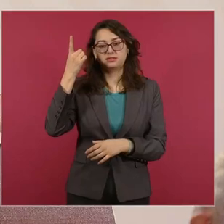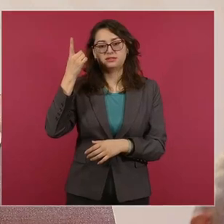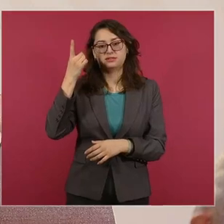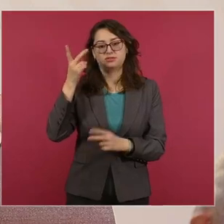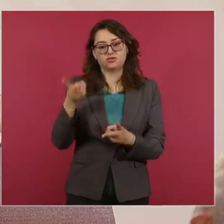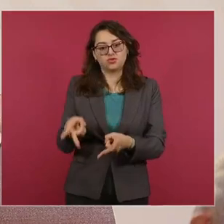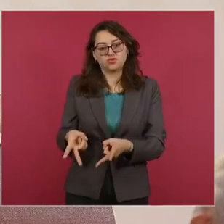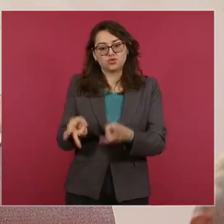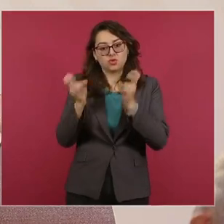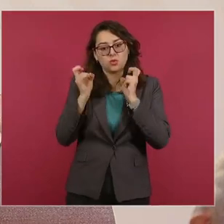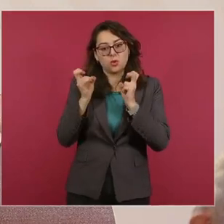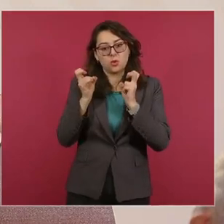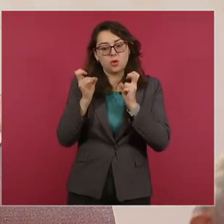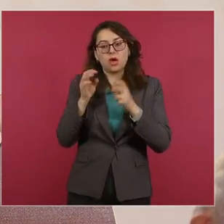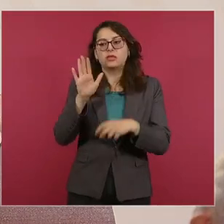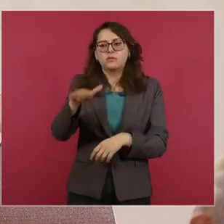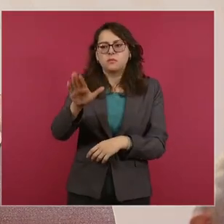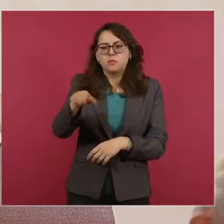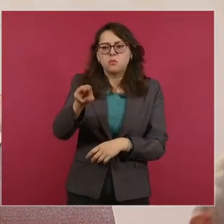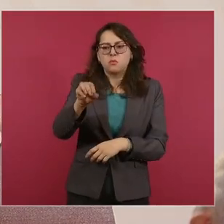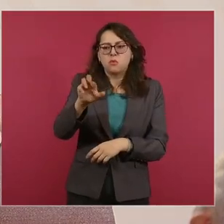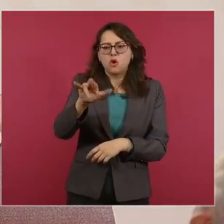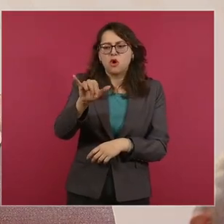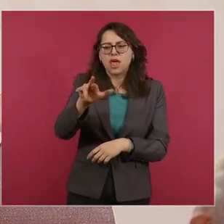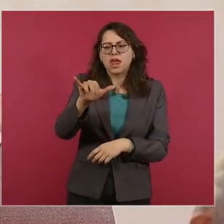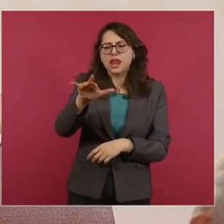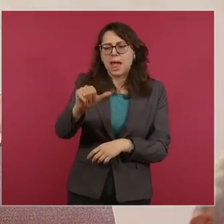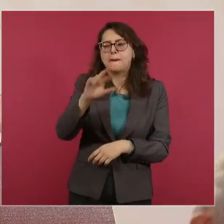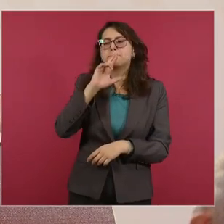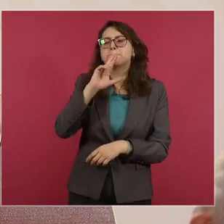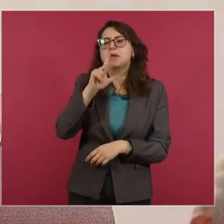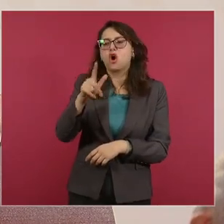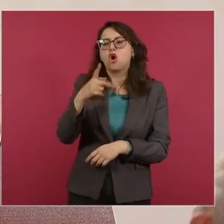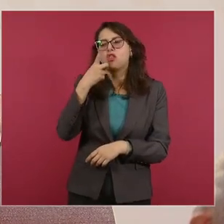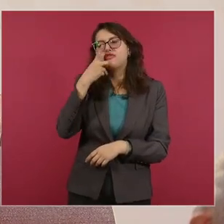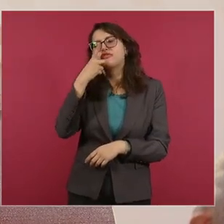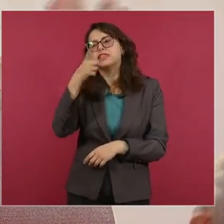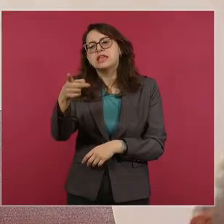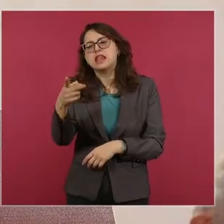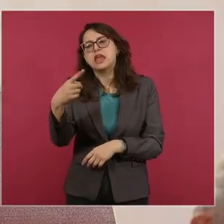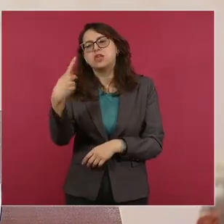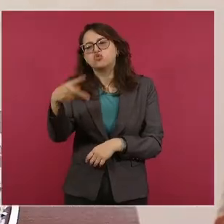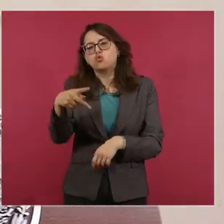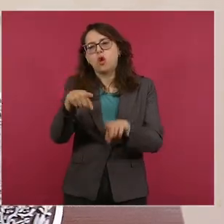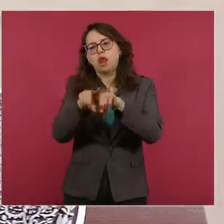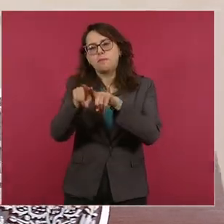Eso hubiese estado mejor que él dijera